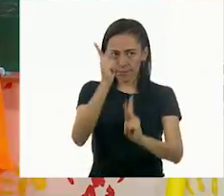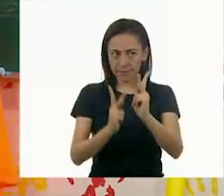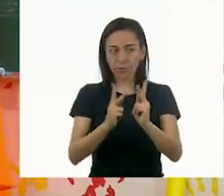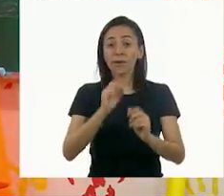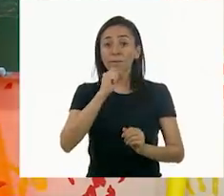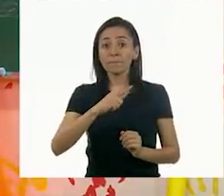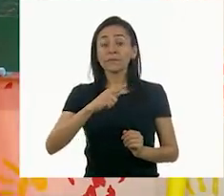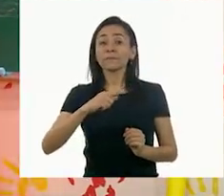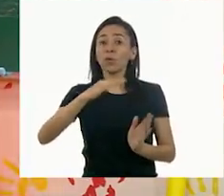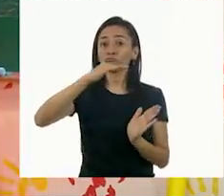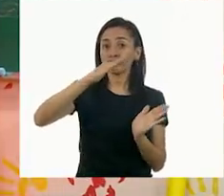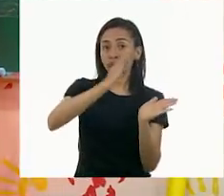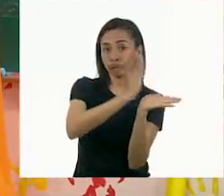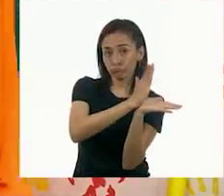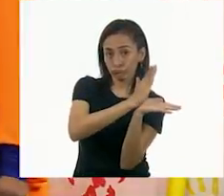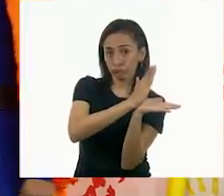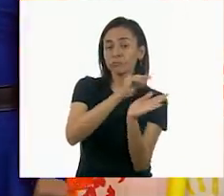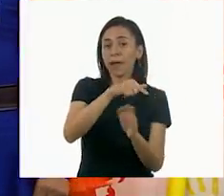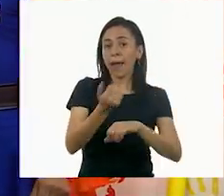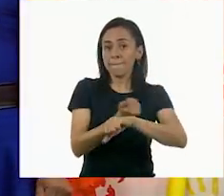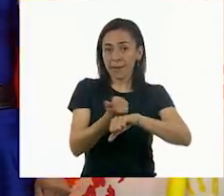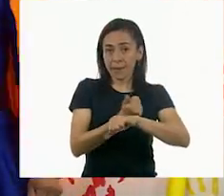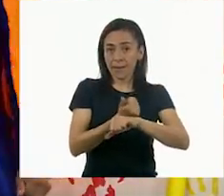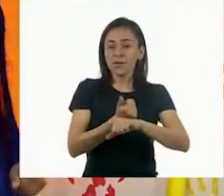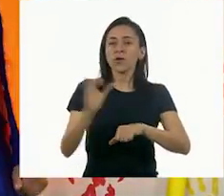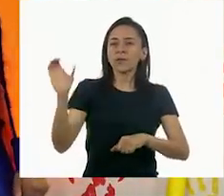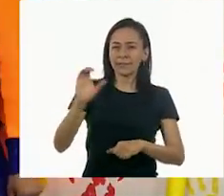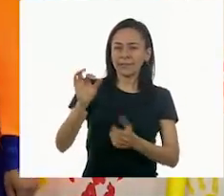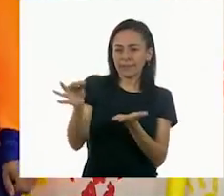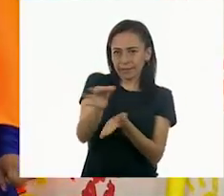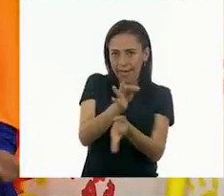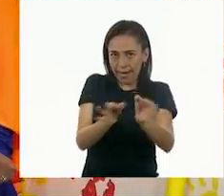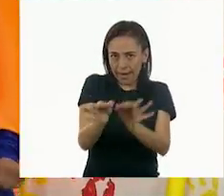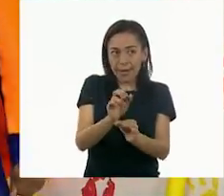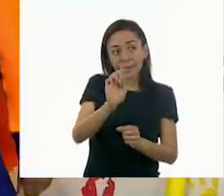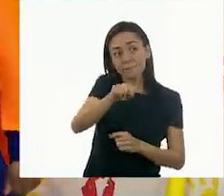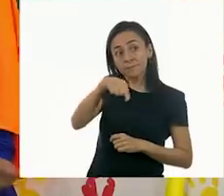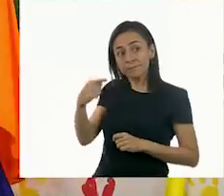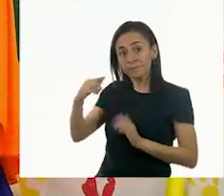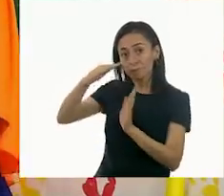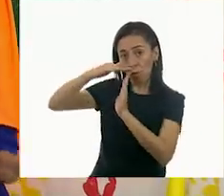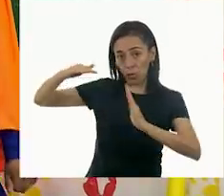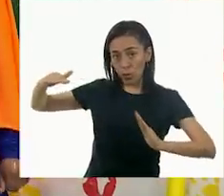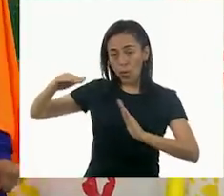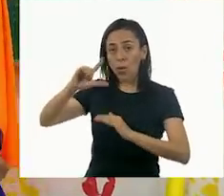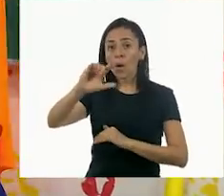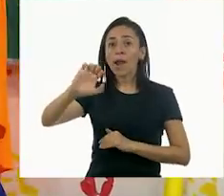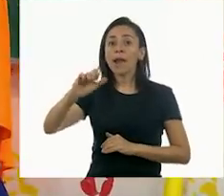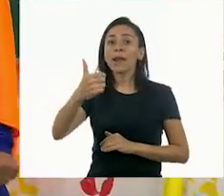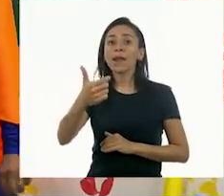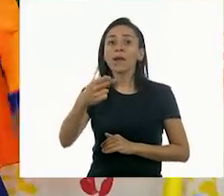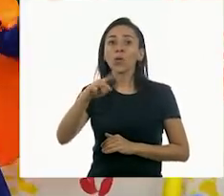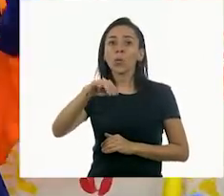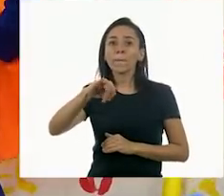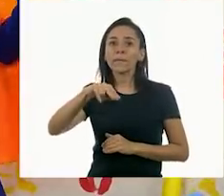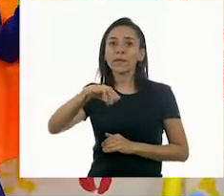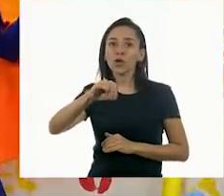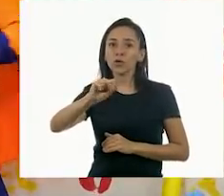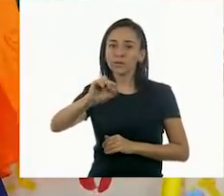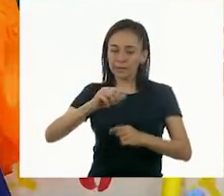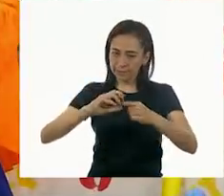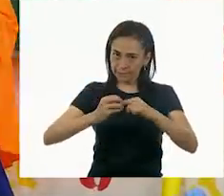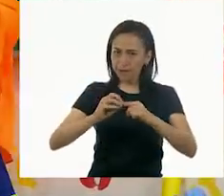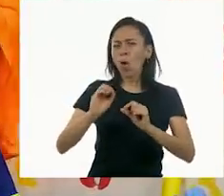cereales. Y en el rojo, las leguminosas y los alimentos de origen animal.